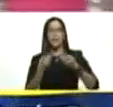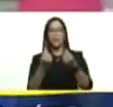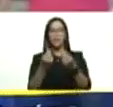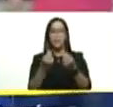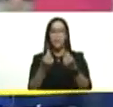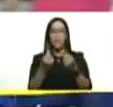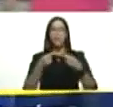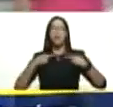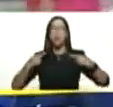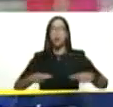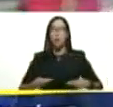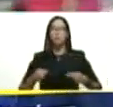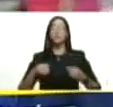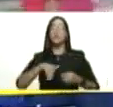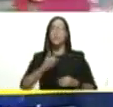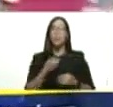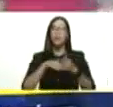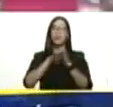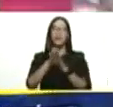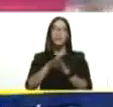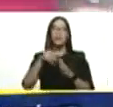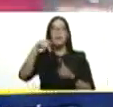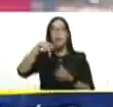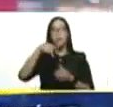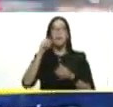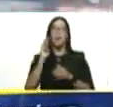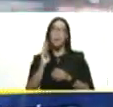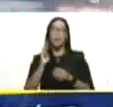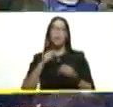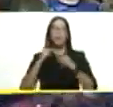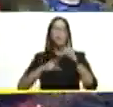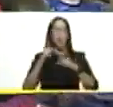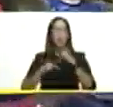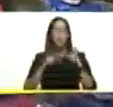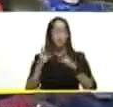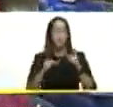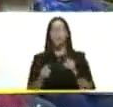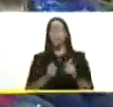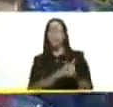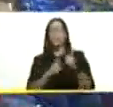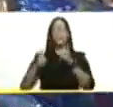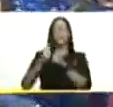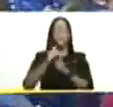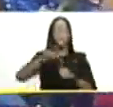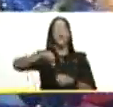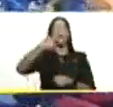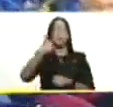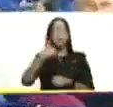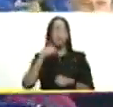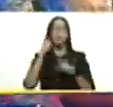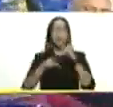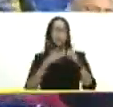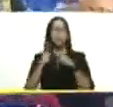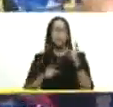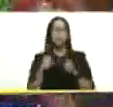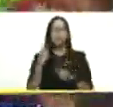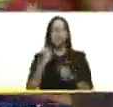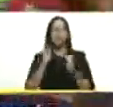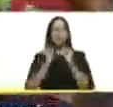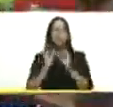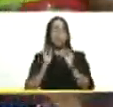avanzar en la P de producción con mayor aceleración, con mayor producción. Es uno de los grandes